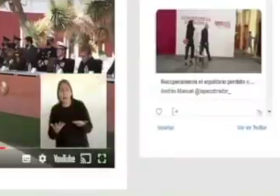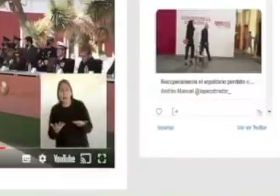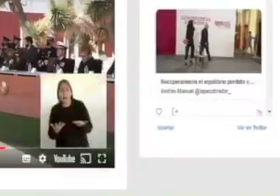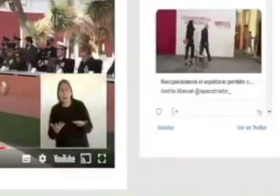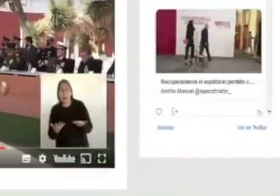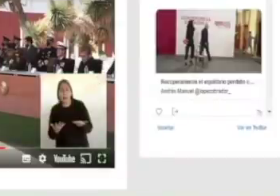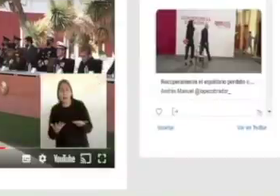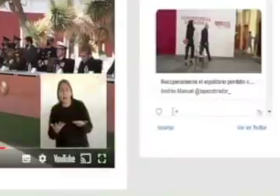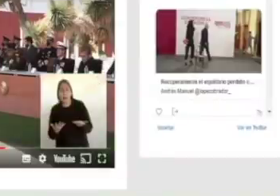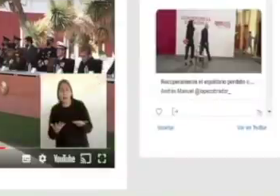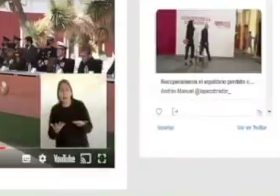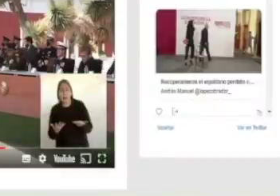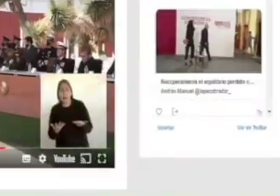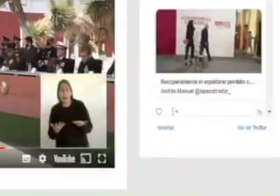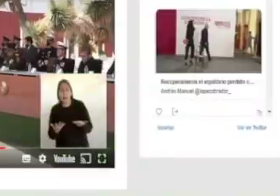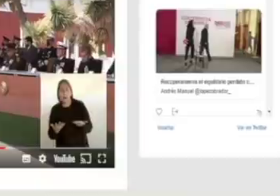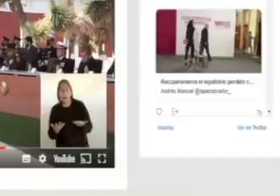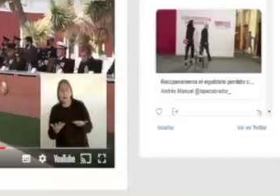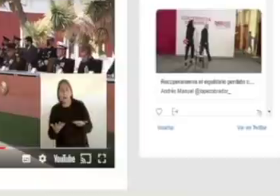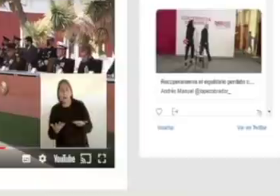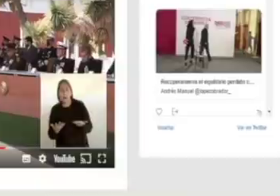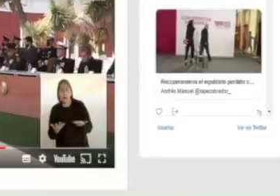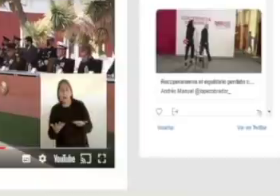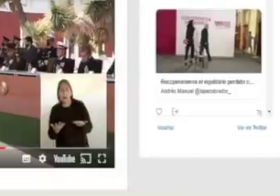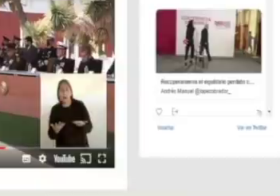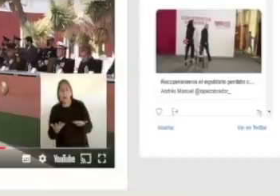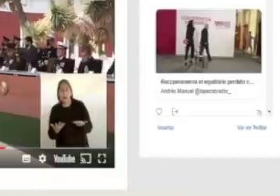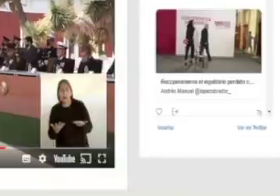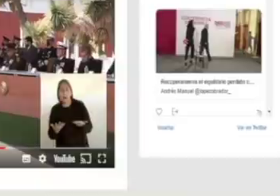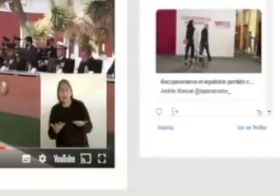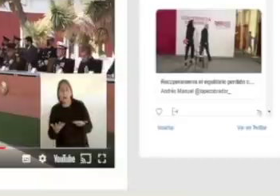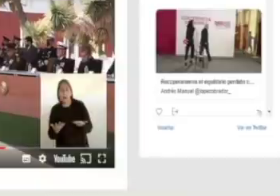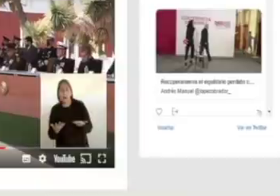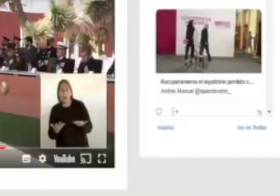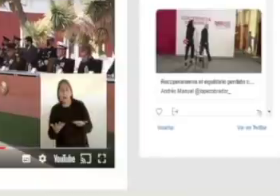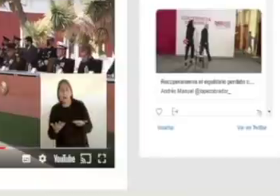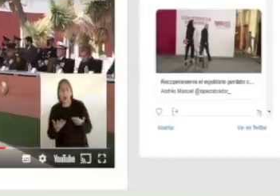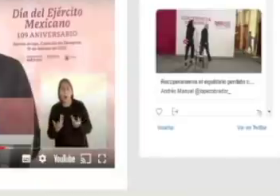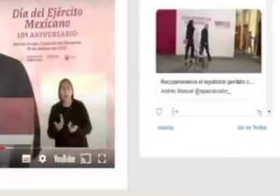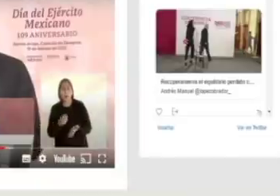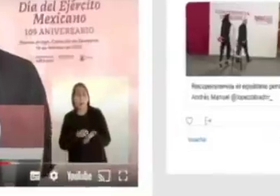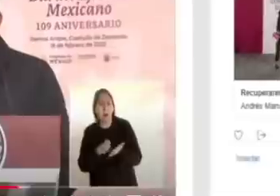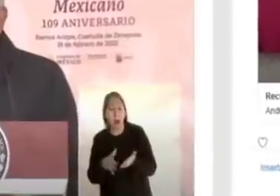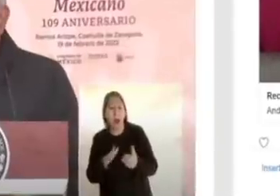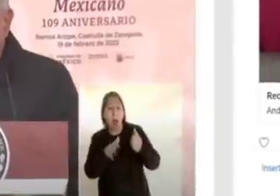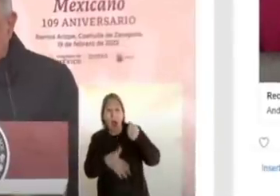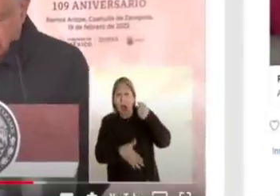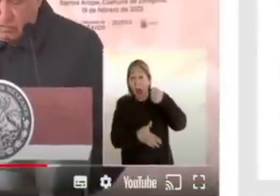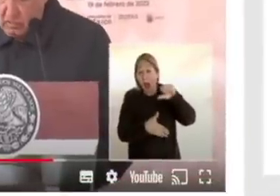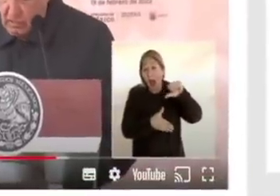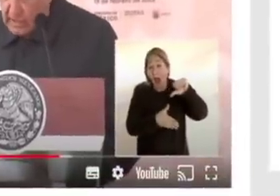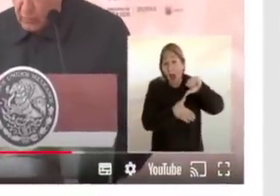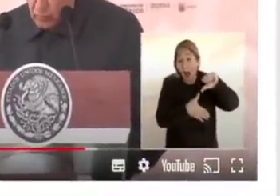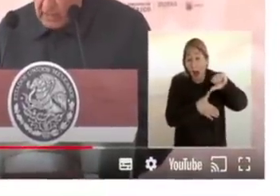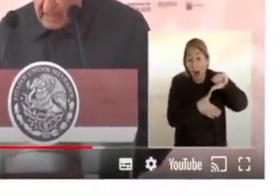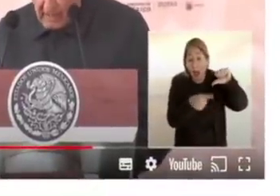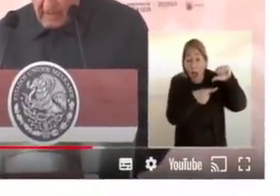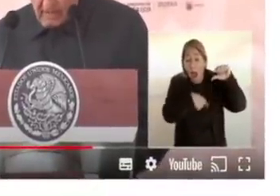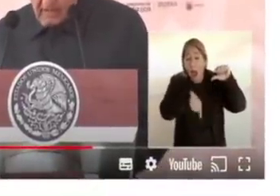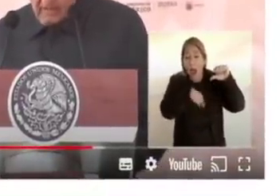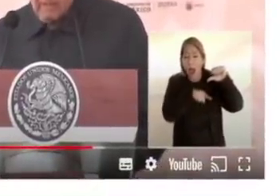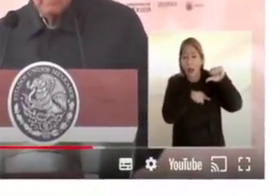de lópez obrador en el día del ejército mexicano apenas el 19 de febrero de este año e incluso en el